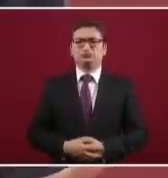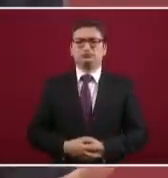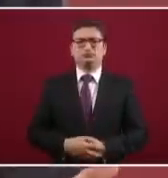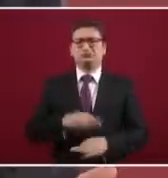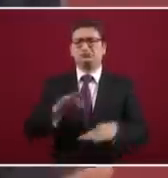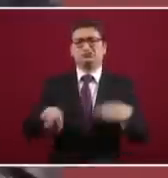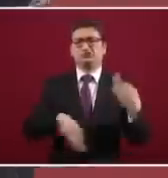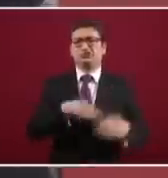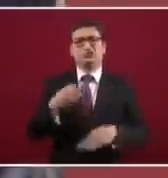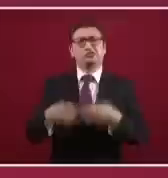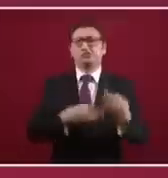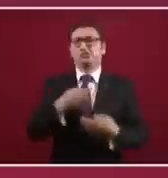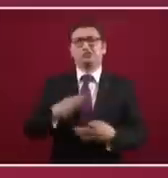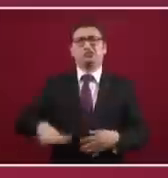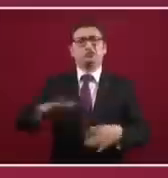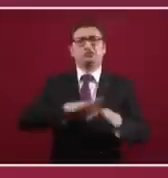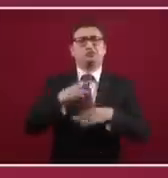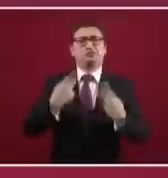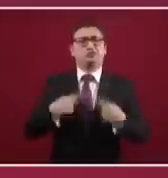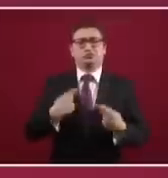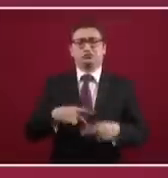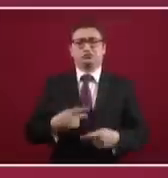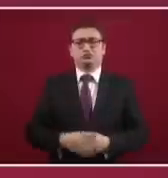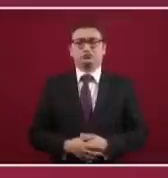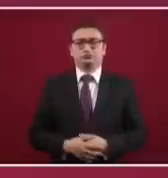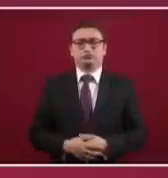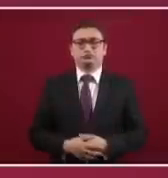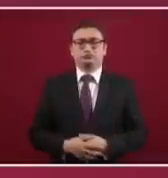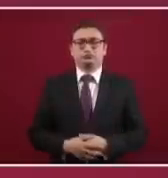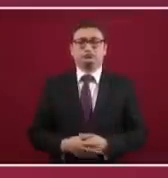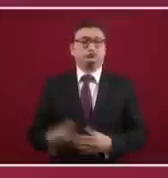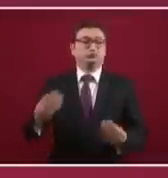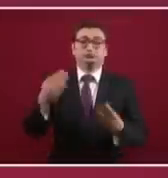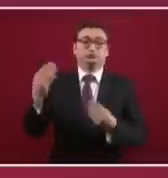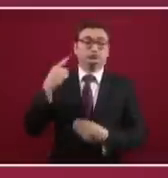todos los ciudadanos. No,